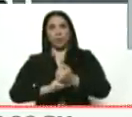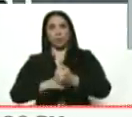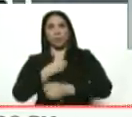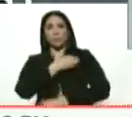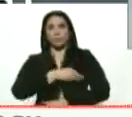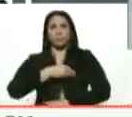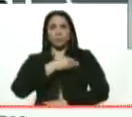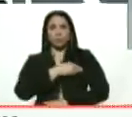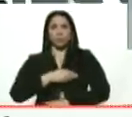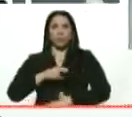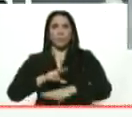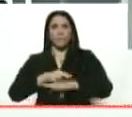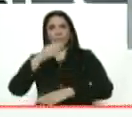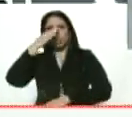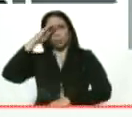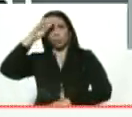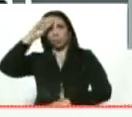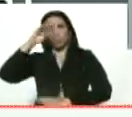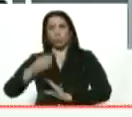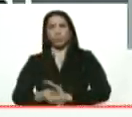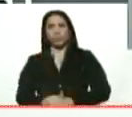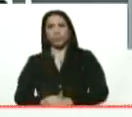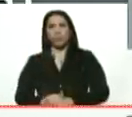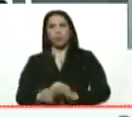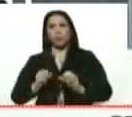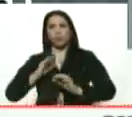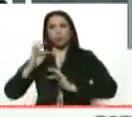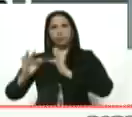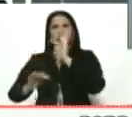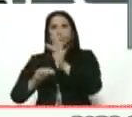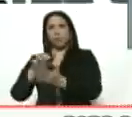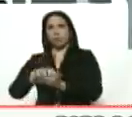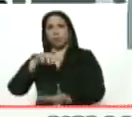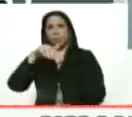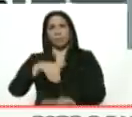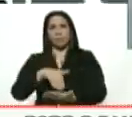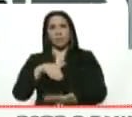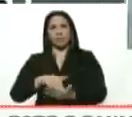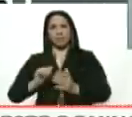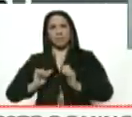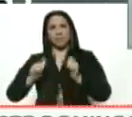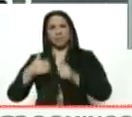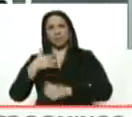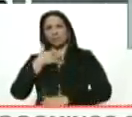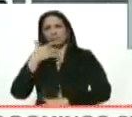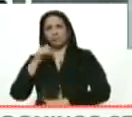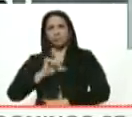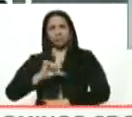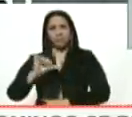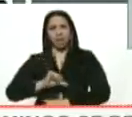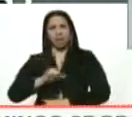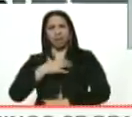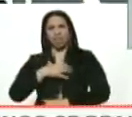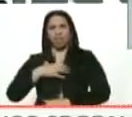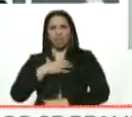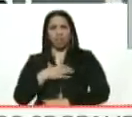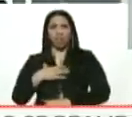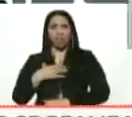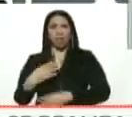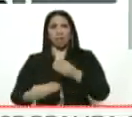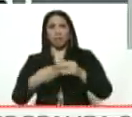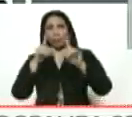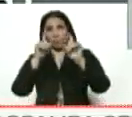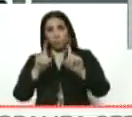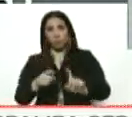cubana, contagiado en el estado Miranda. Inició síntomas se le tomó la prueba rápida dando